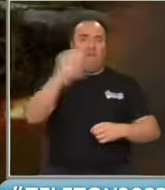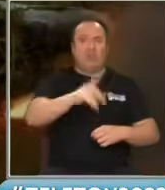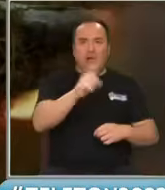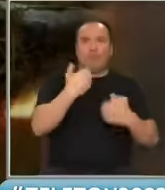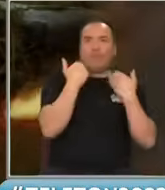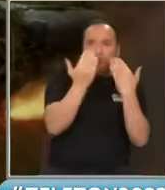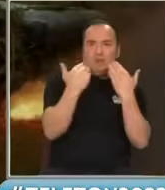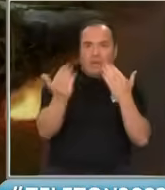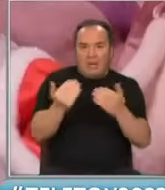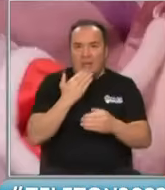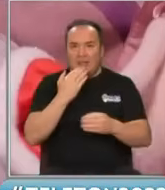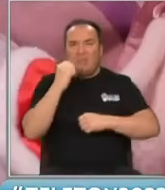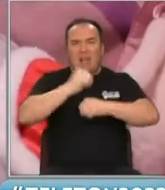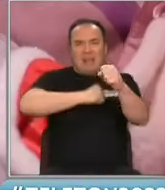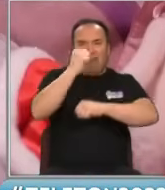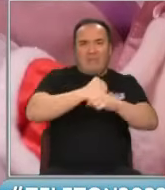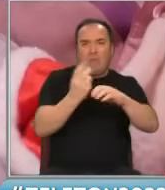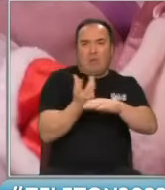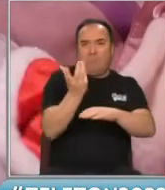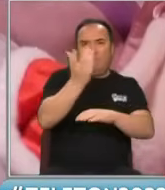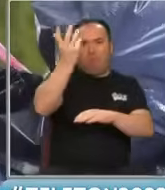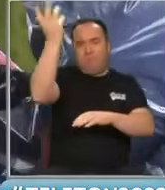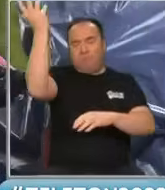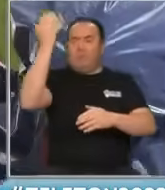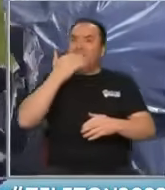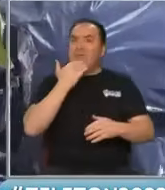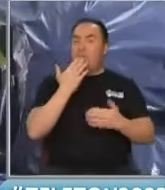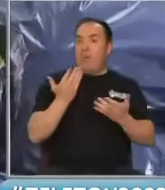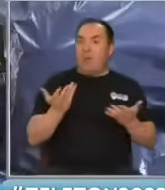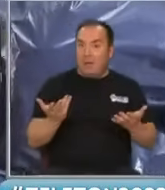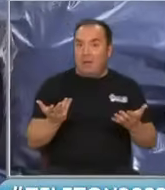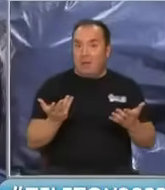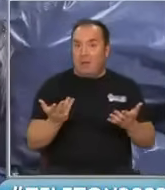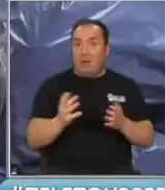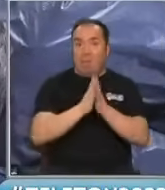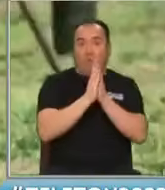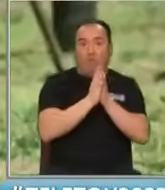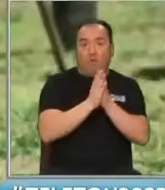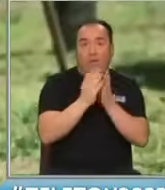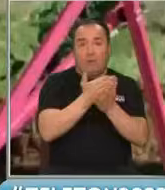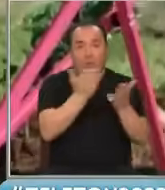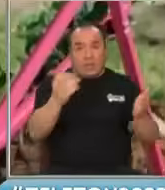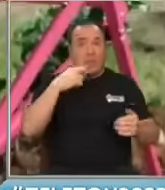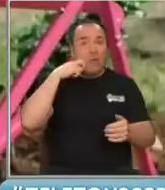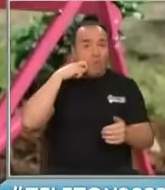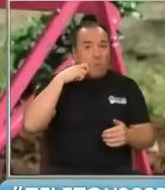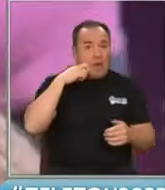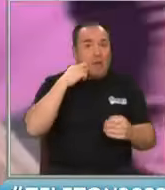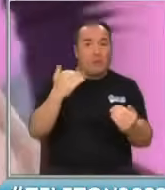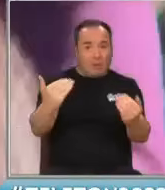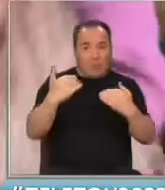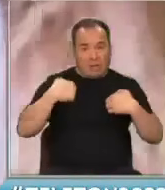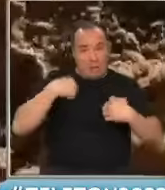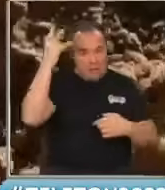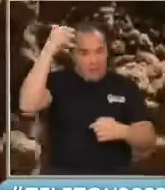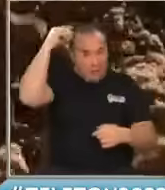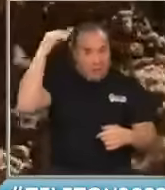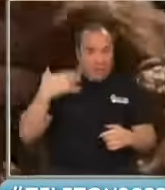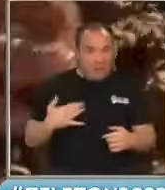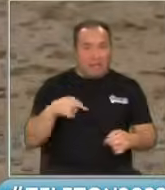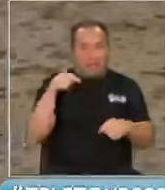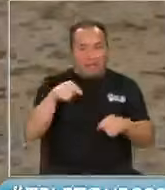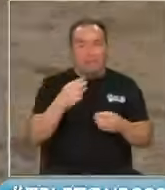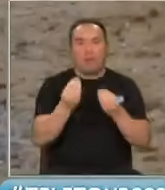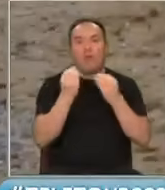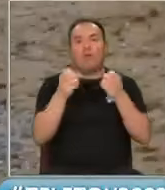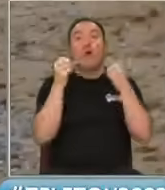Las fábricas también causan contaminación. Así que, ser humanos Amanda Lovers, esto es una buena